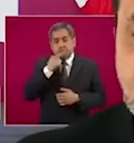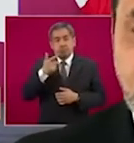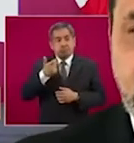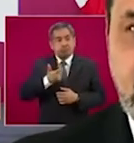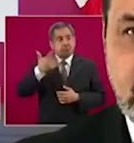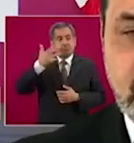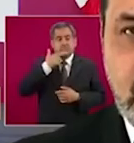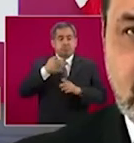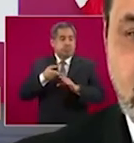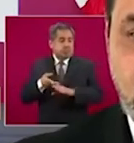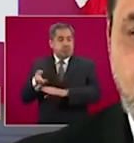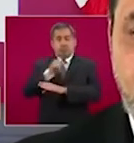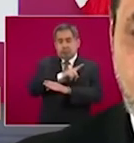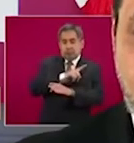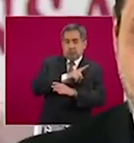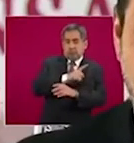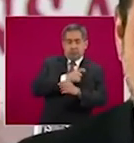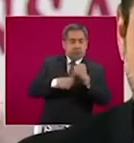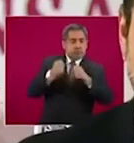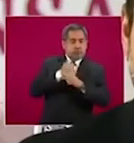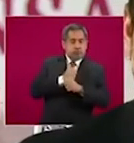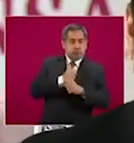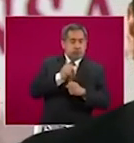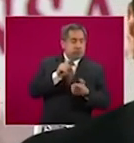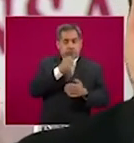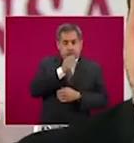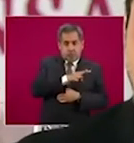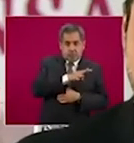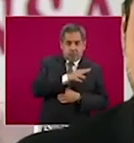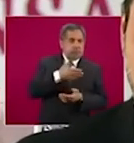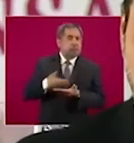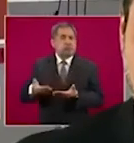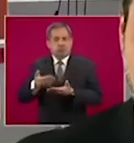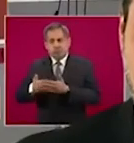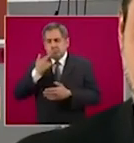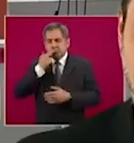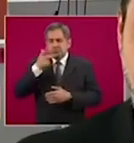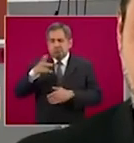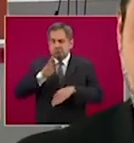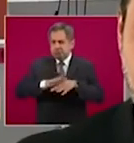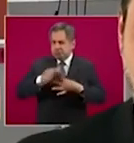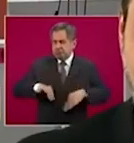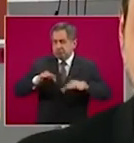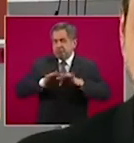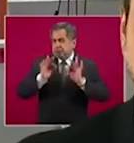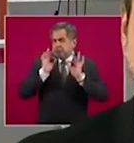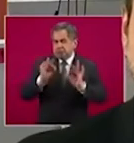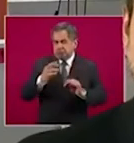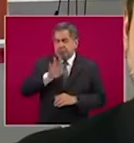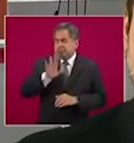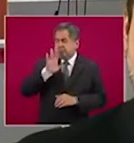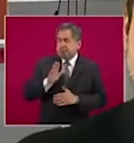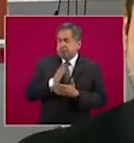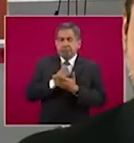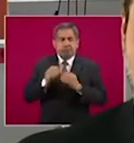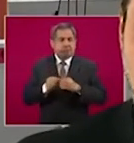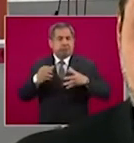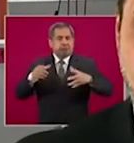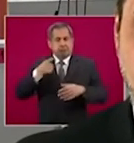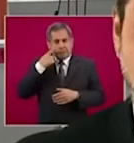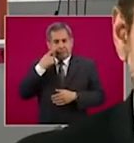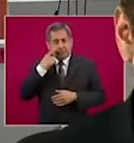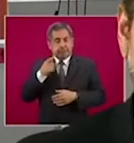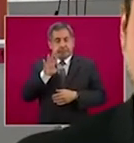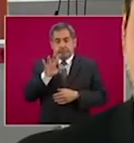entretenimiento. Esta mañana el titular de Profeco, Ricardo Sheffield, dijo que el Buen Fin 2020 habría sido exitoso porque tuvo